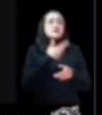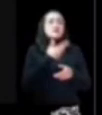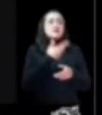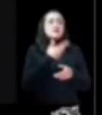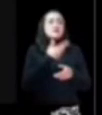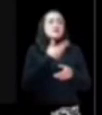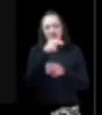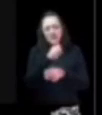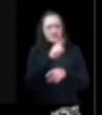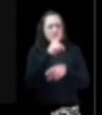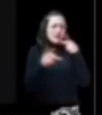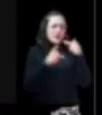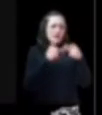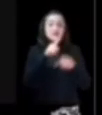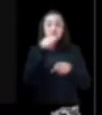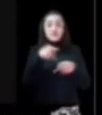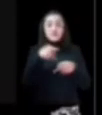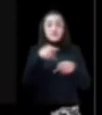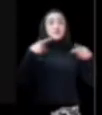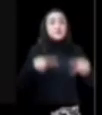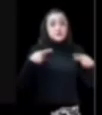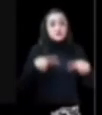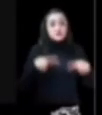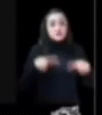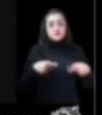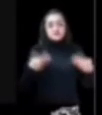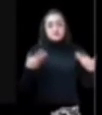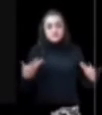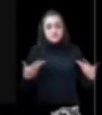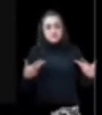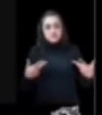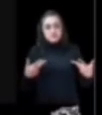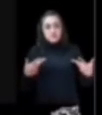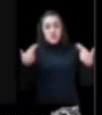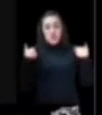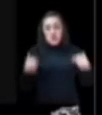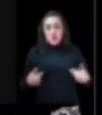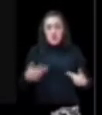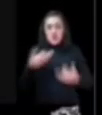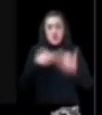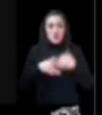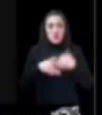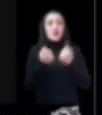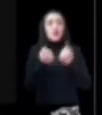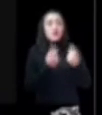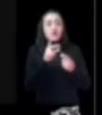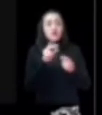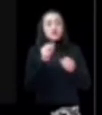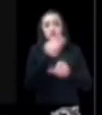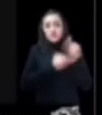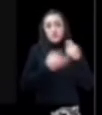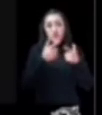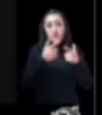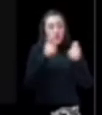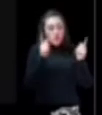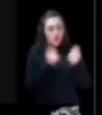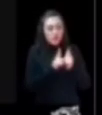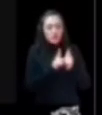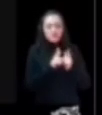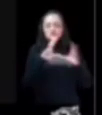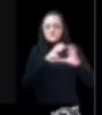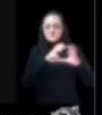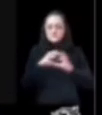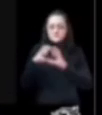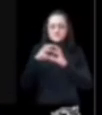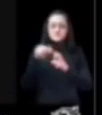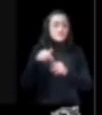lo que le pasa a los ciudadanos de carne y hueso, no a unos cuantos de un grupo minoritario, lo que le